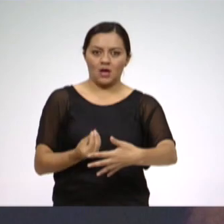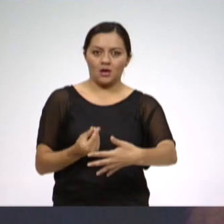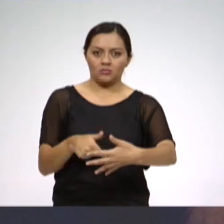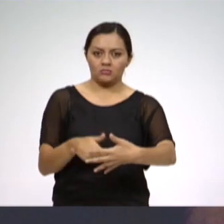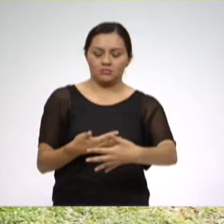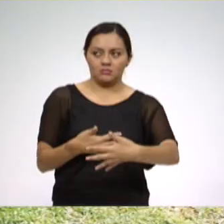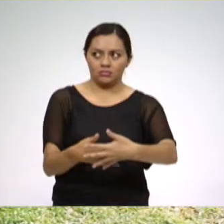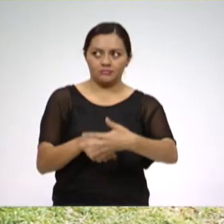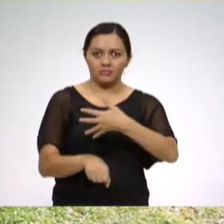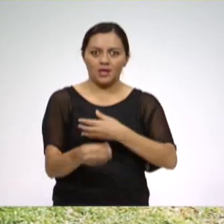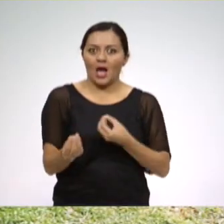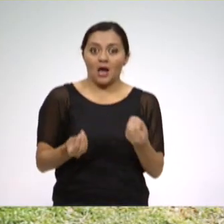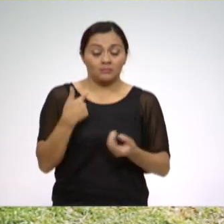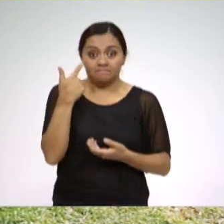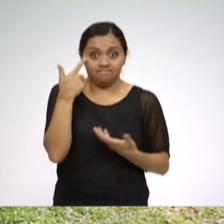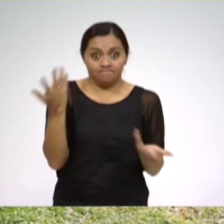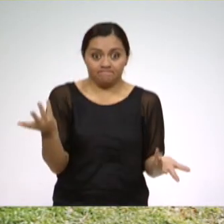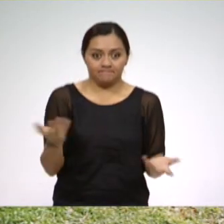qué va a pasar.